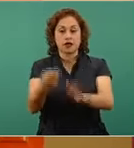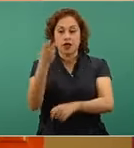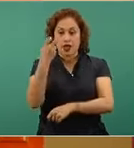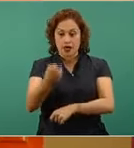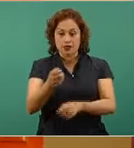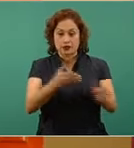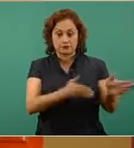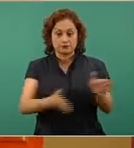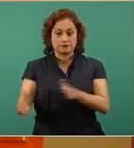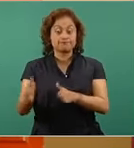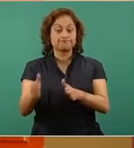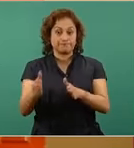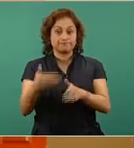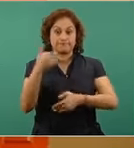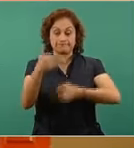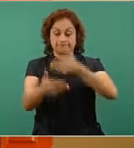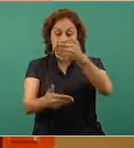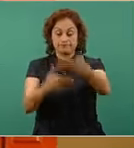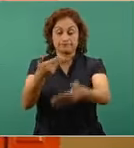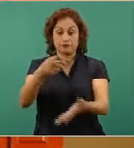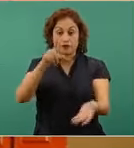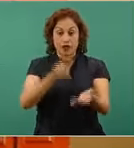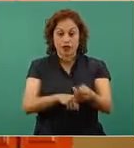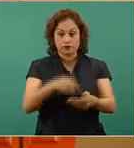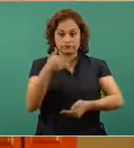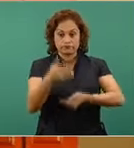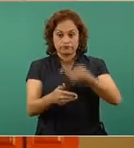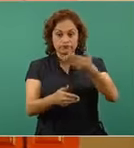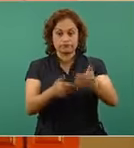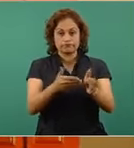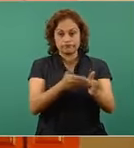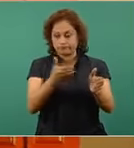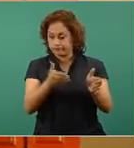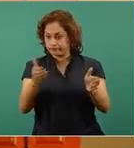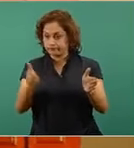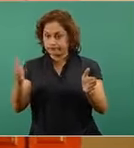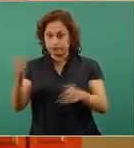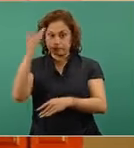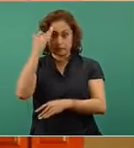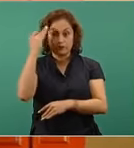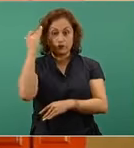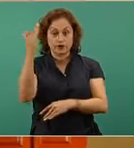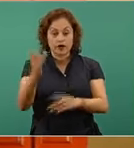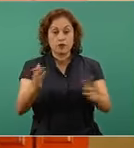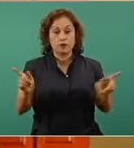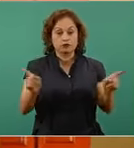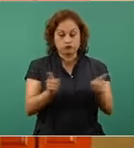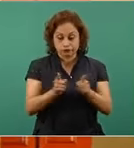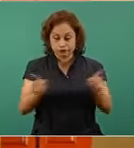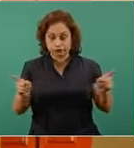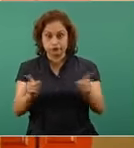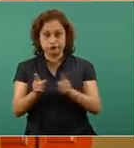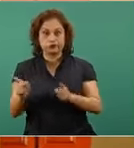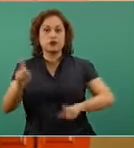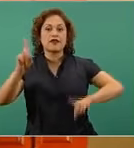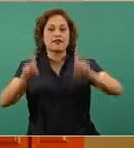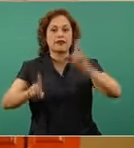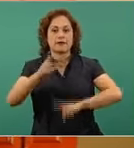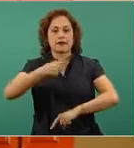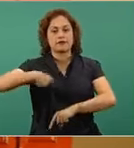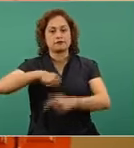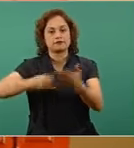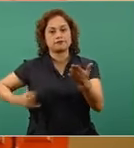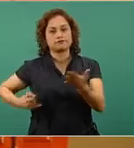se compone de distintas intervenciones por periodos más cortos y esos son elementos tácticos. Estamos cambiando